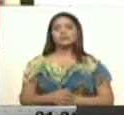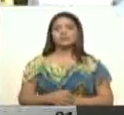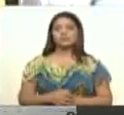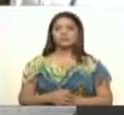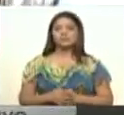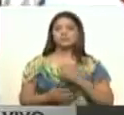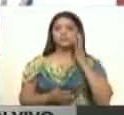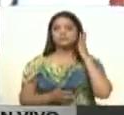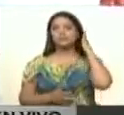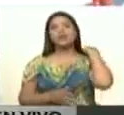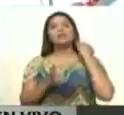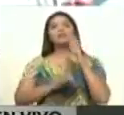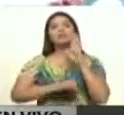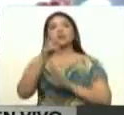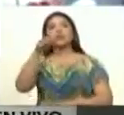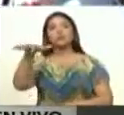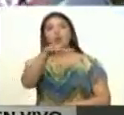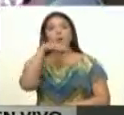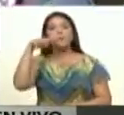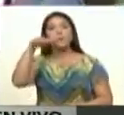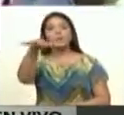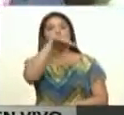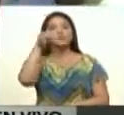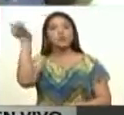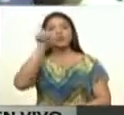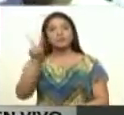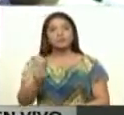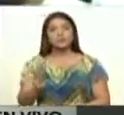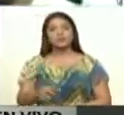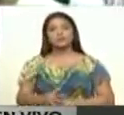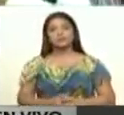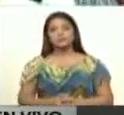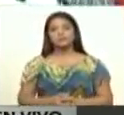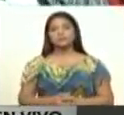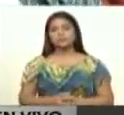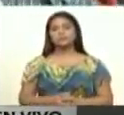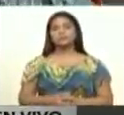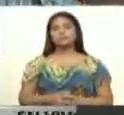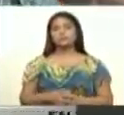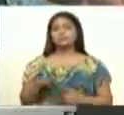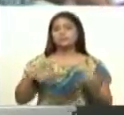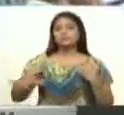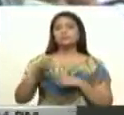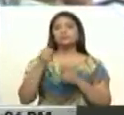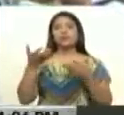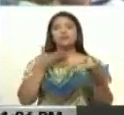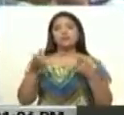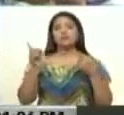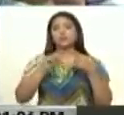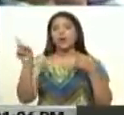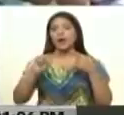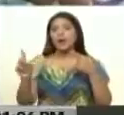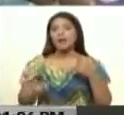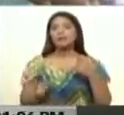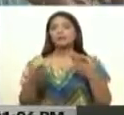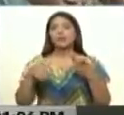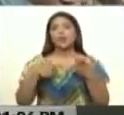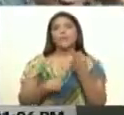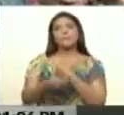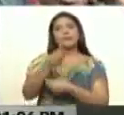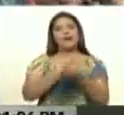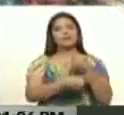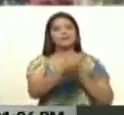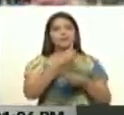el desarrollo de la población venezolana al convertir el servicio eléctrico en una